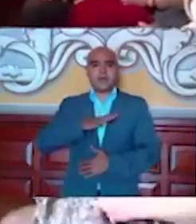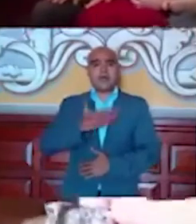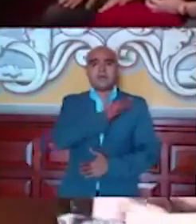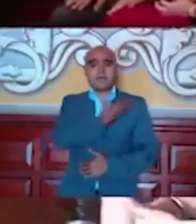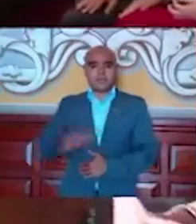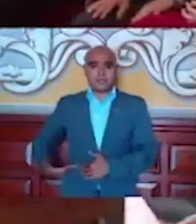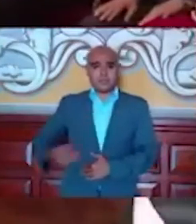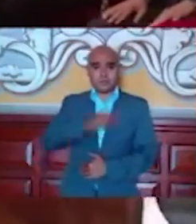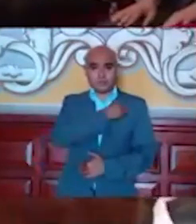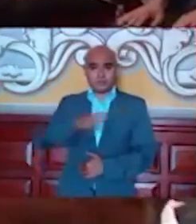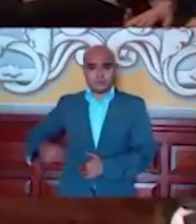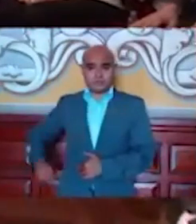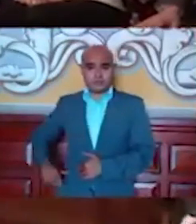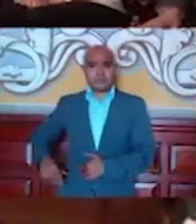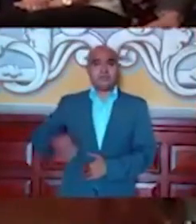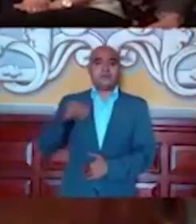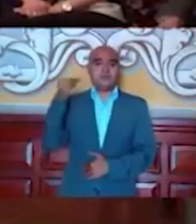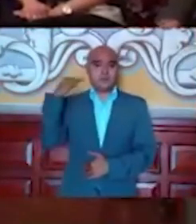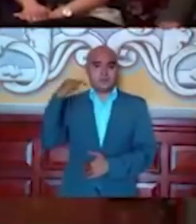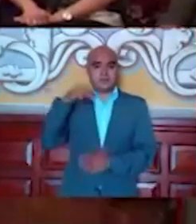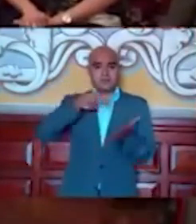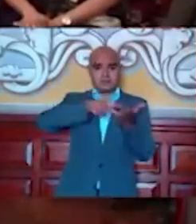color.